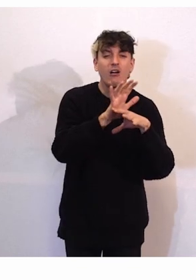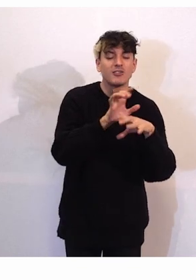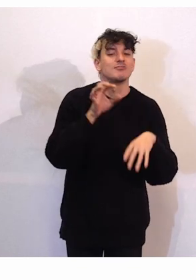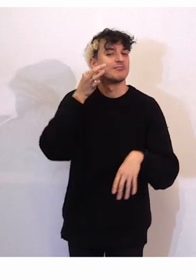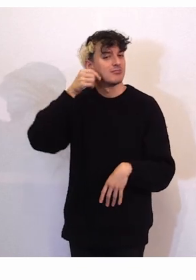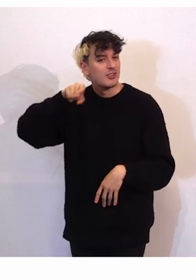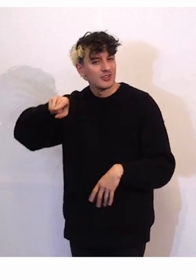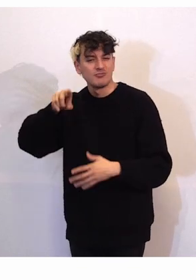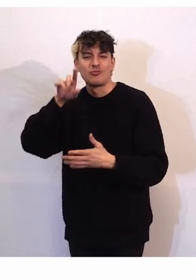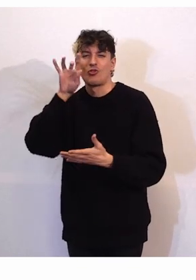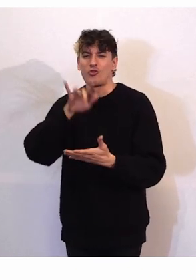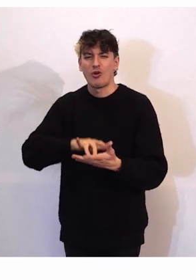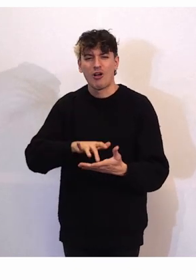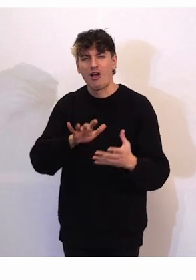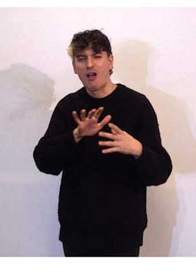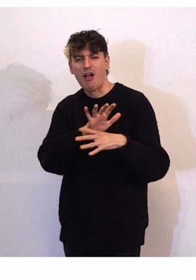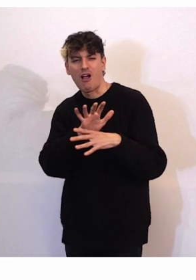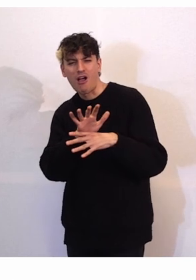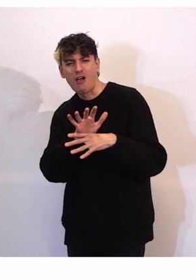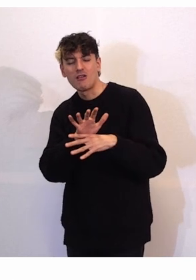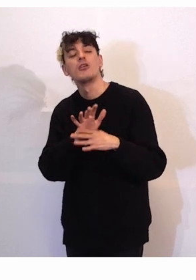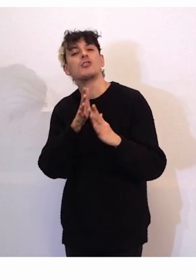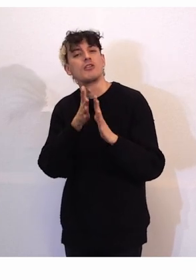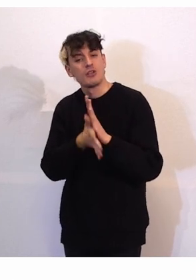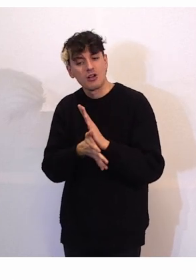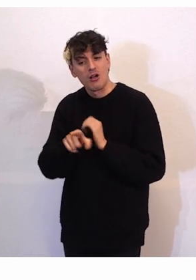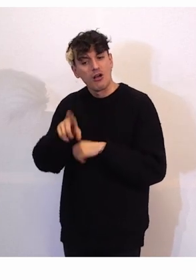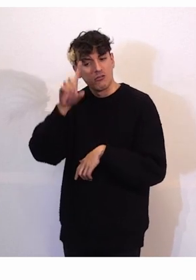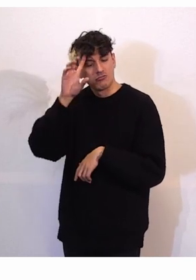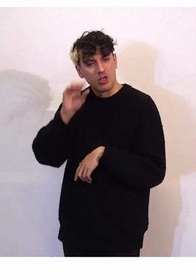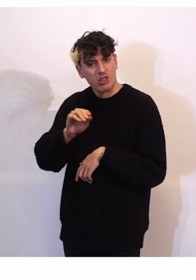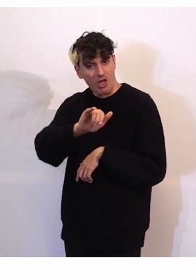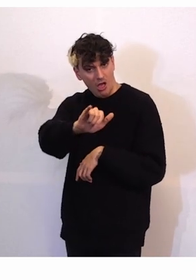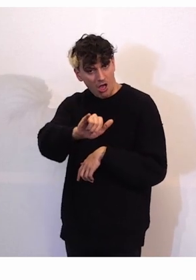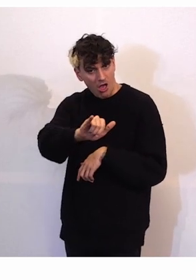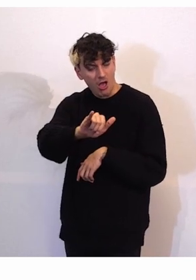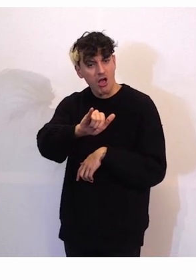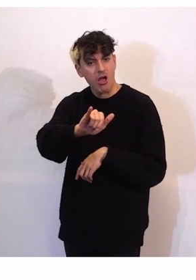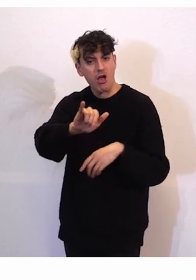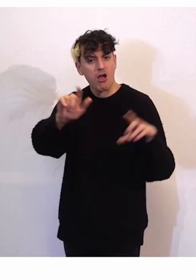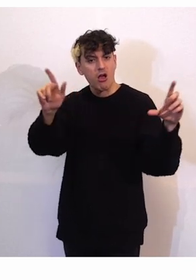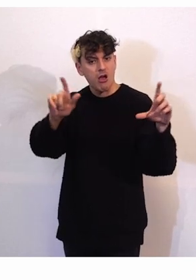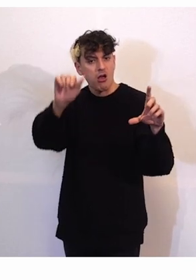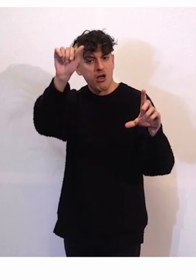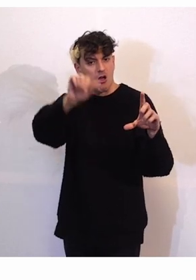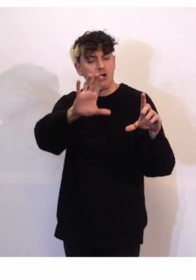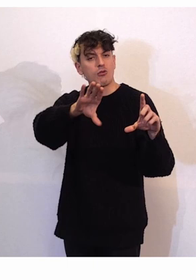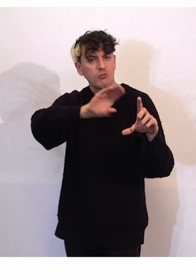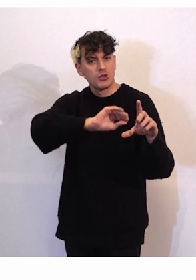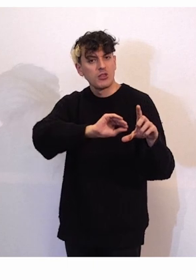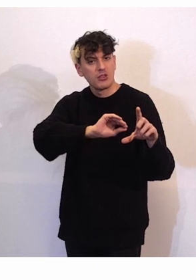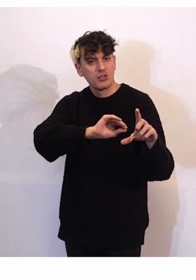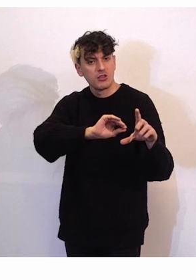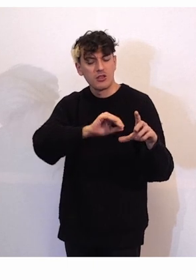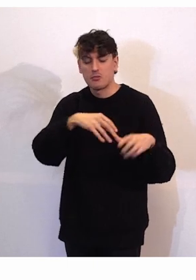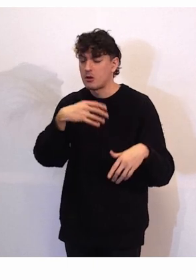siempre digo, pues entonces tiene inteligencia. O sea, está comprendiendo lo que estamos diciendo. Lo que hay que darle es un proceso para